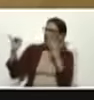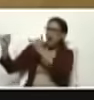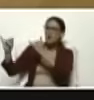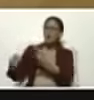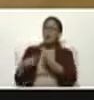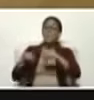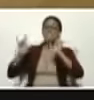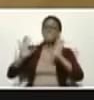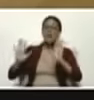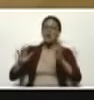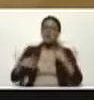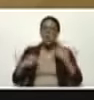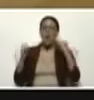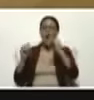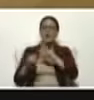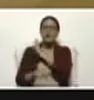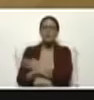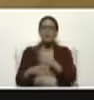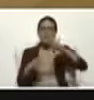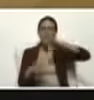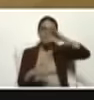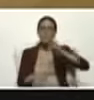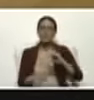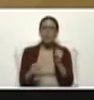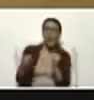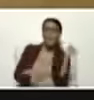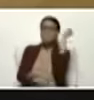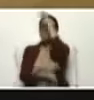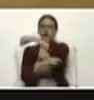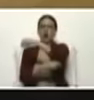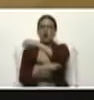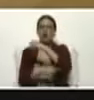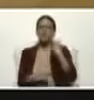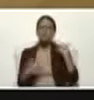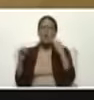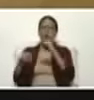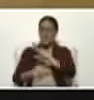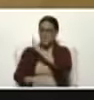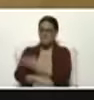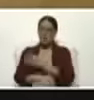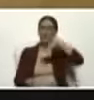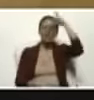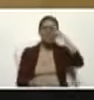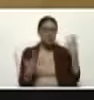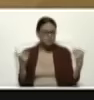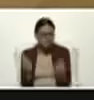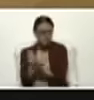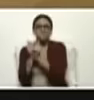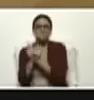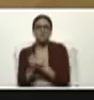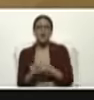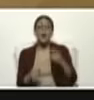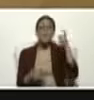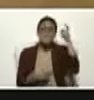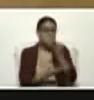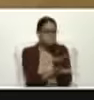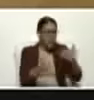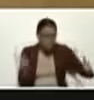traigo un poder superior al tuyo. Traigo el poder de Dios conmigo, traigo el poder de mi pueblo